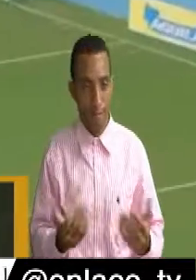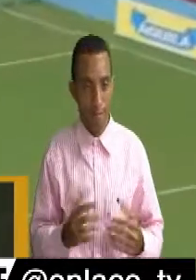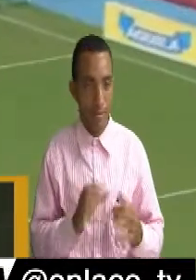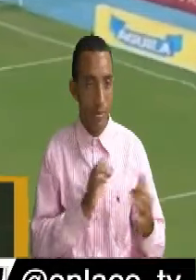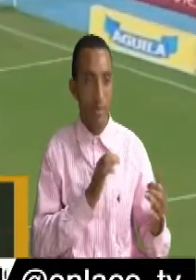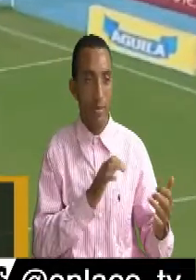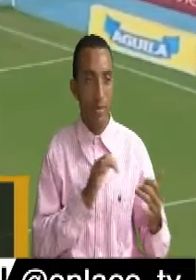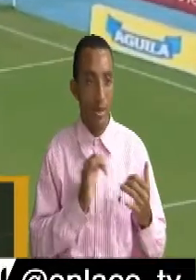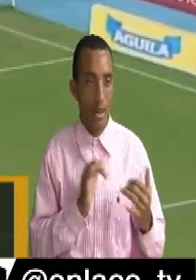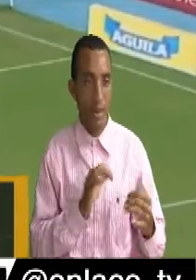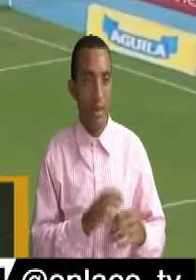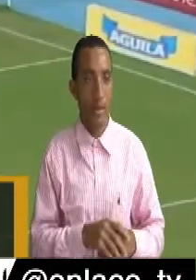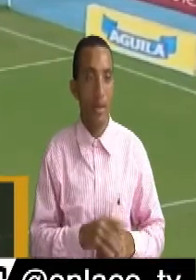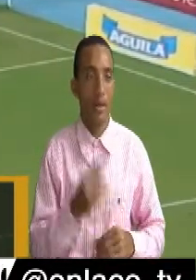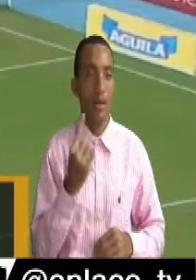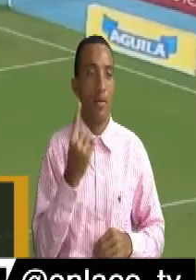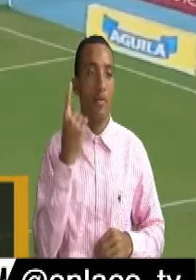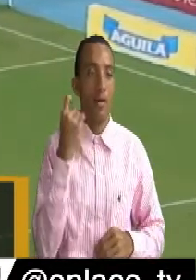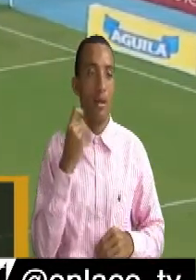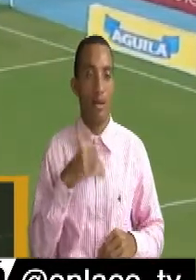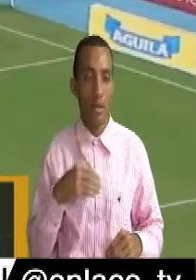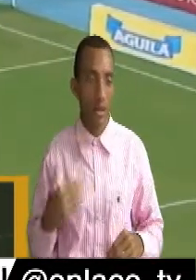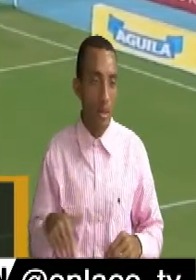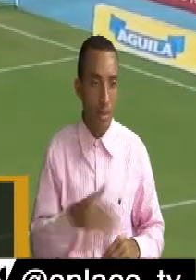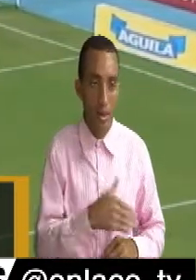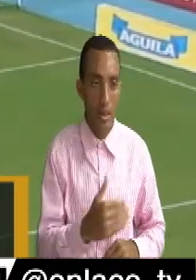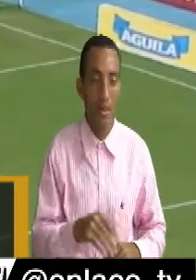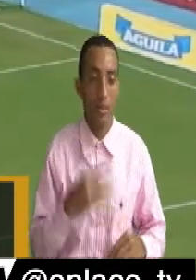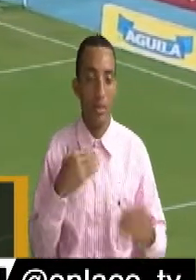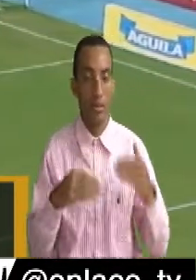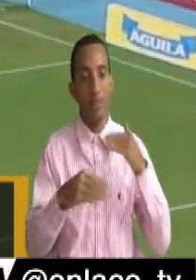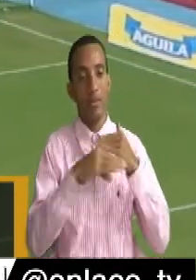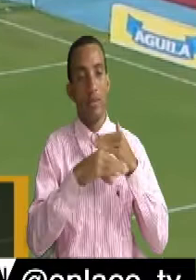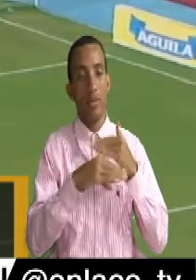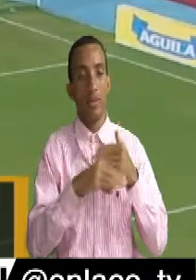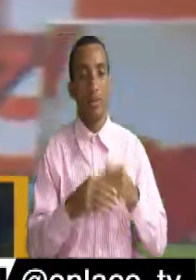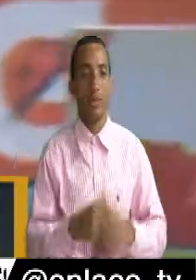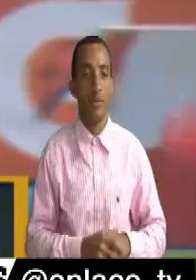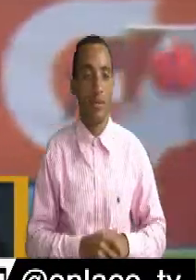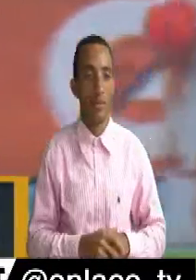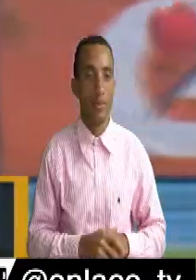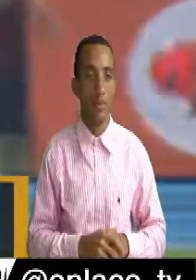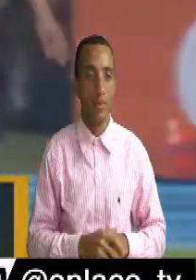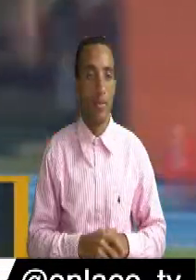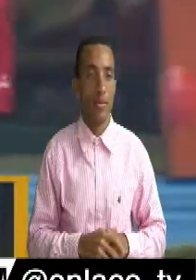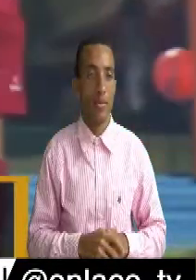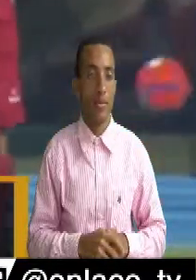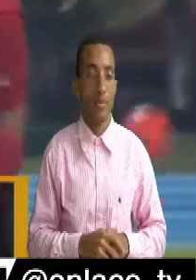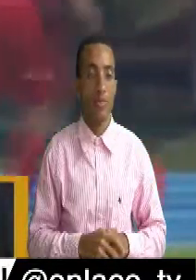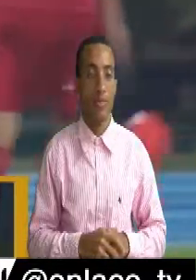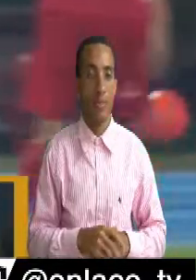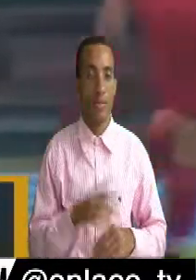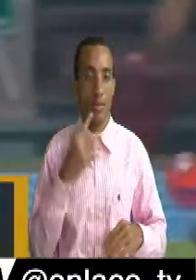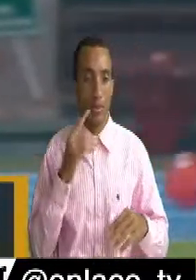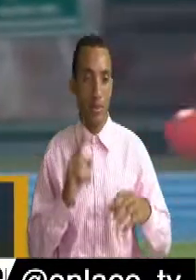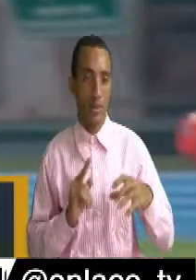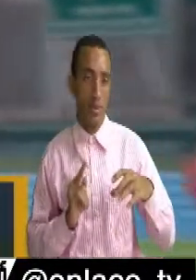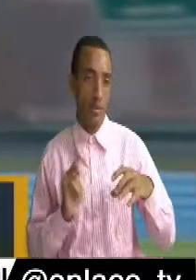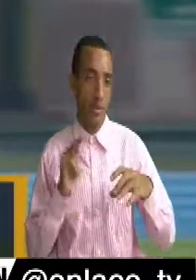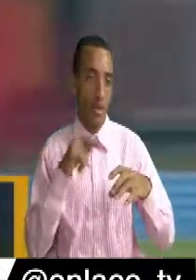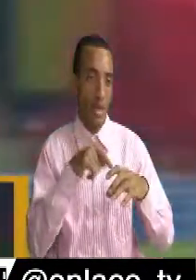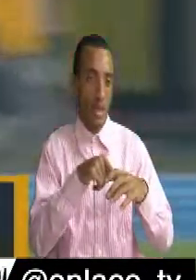pero nos faltó como movilidad arriba para empatar y revertir el marcador. Ahí un tiro libre que no me quiso entrar,